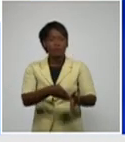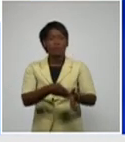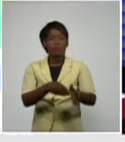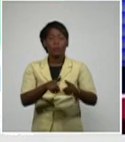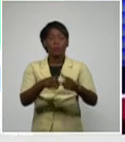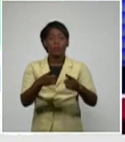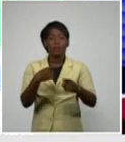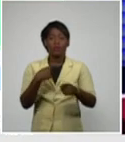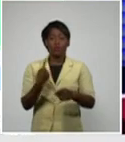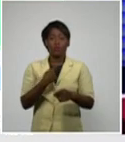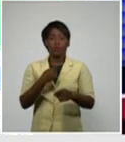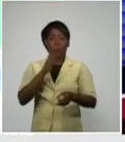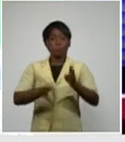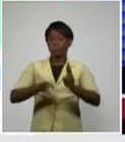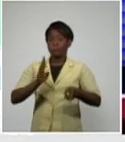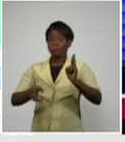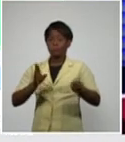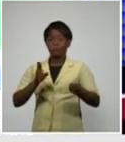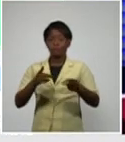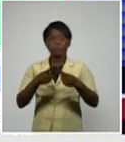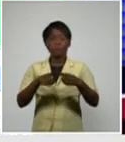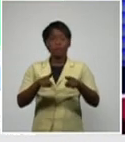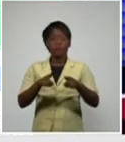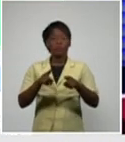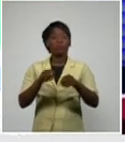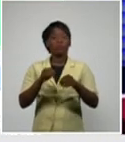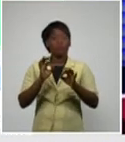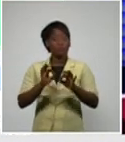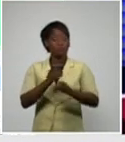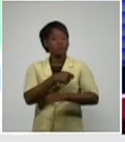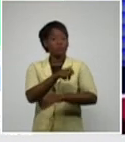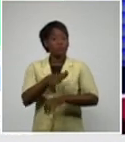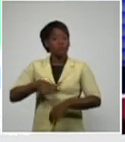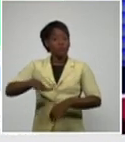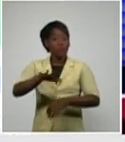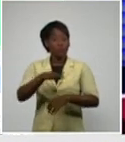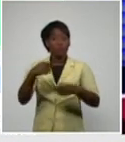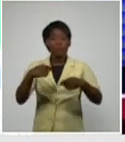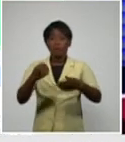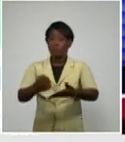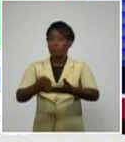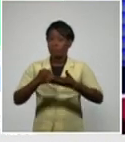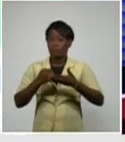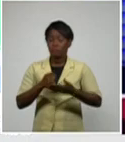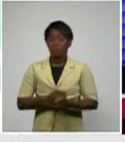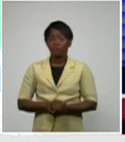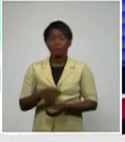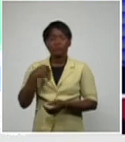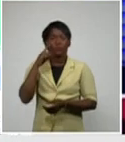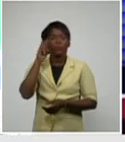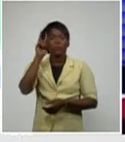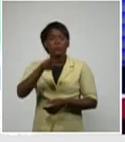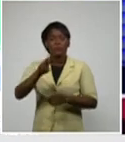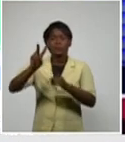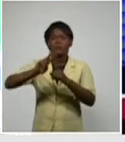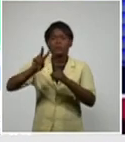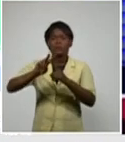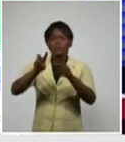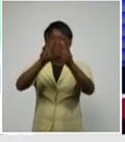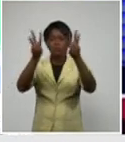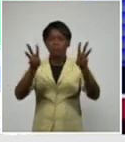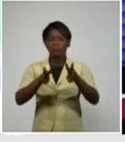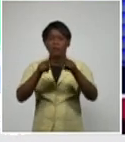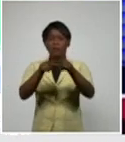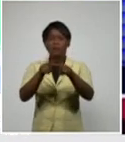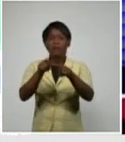yo a un compañero en Cuba Debate que dejó claro, sí, le echamos la responsabilidad al Estado, que